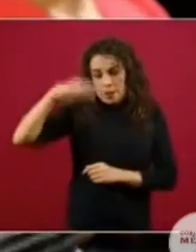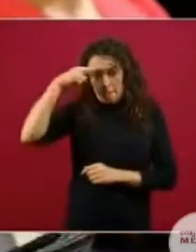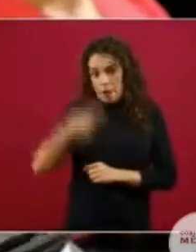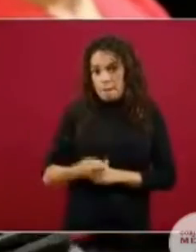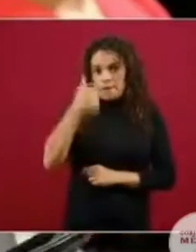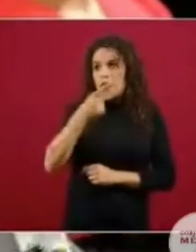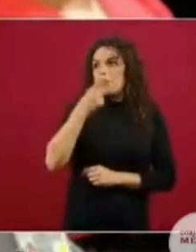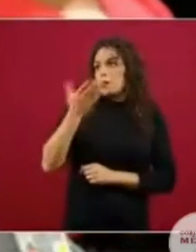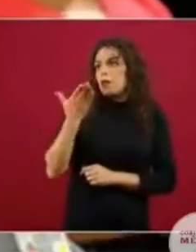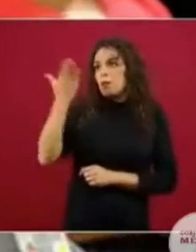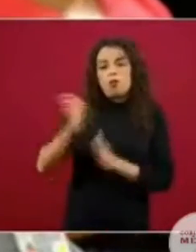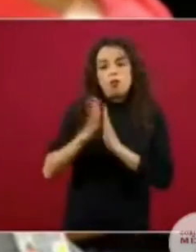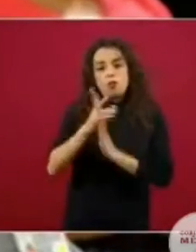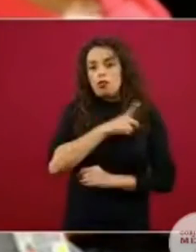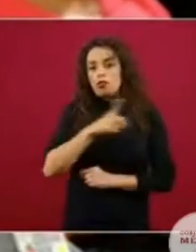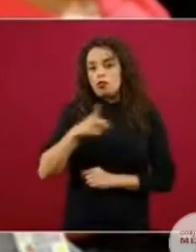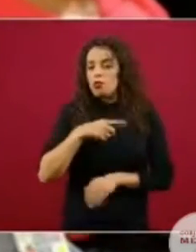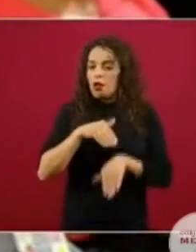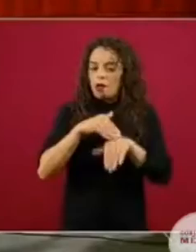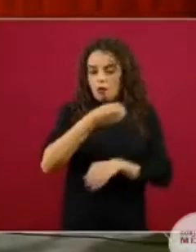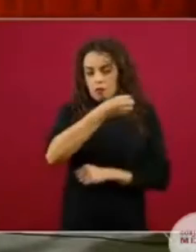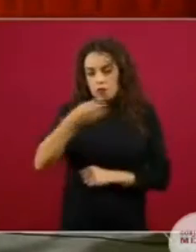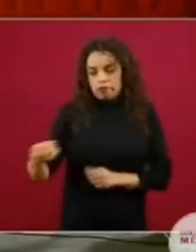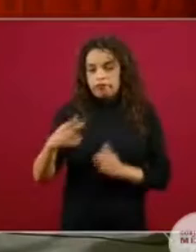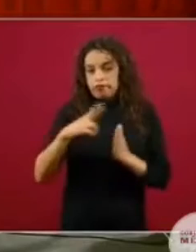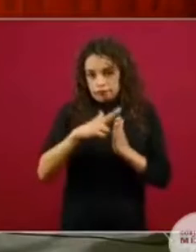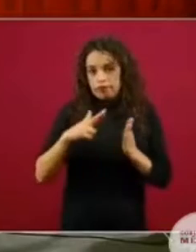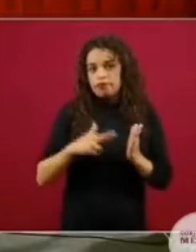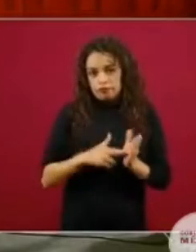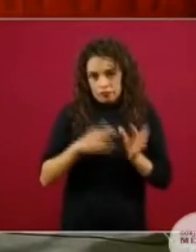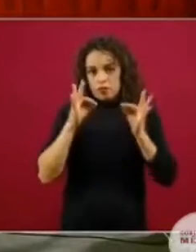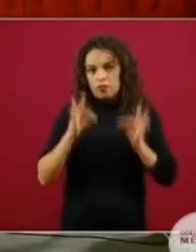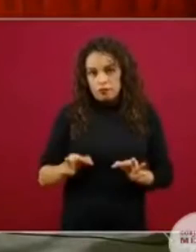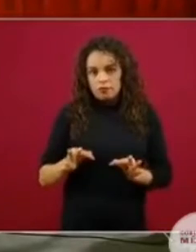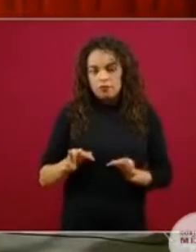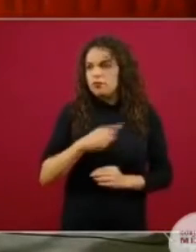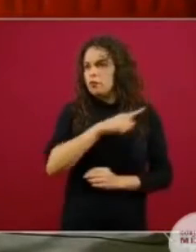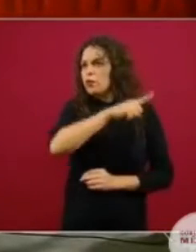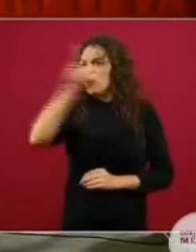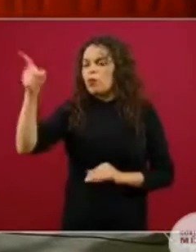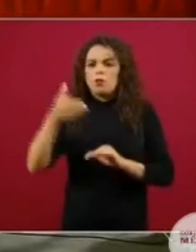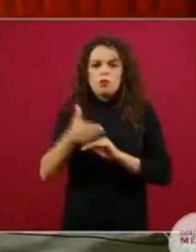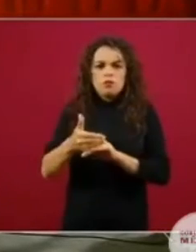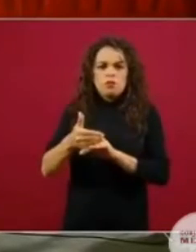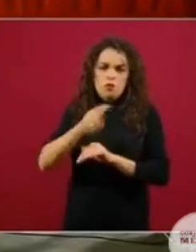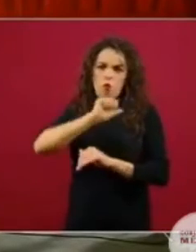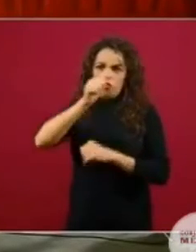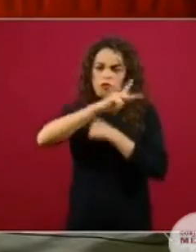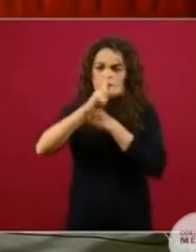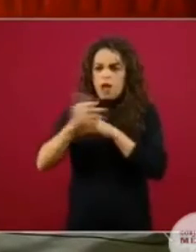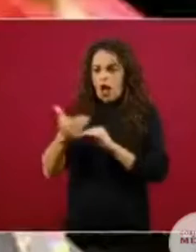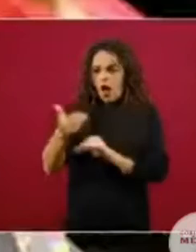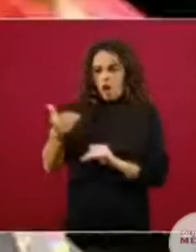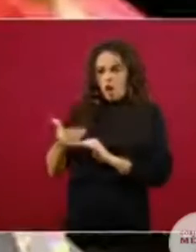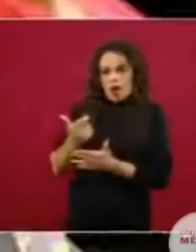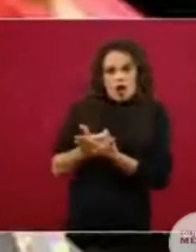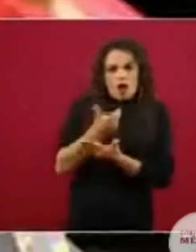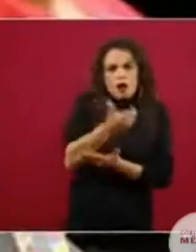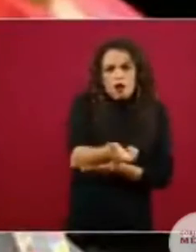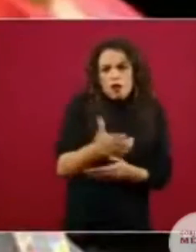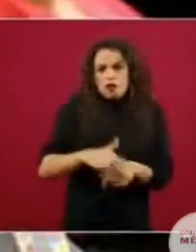pues hay otros que ya están ahora sí que dando dinero por anticipo y no sé si usted o el doctor gatell pudiera